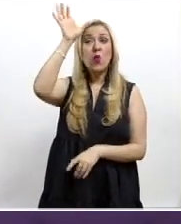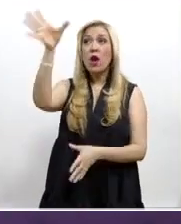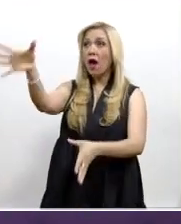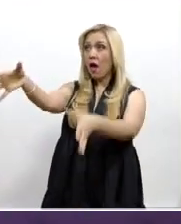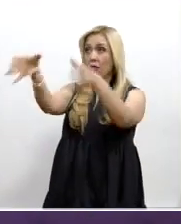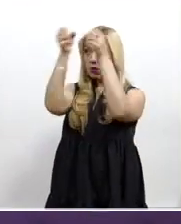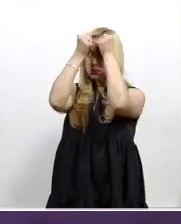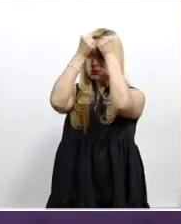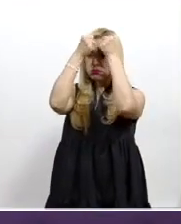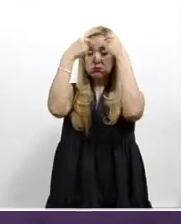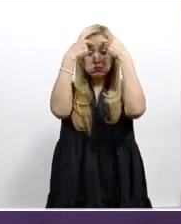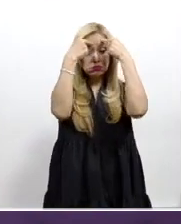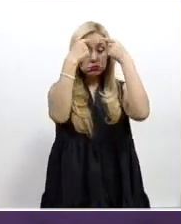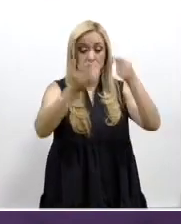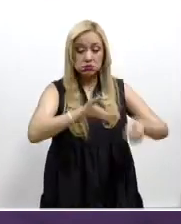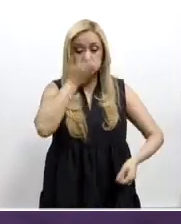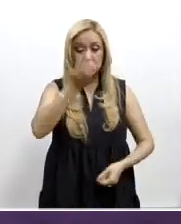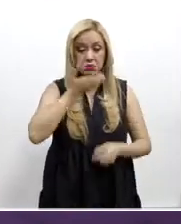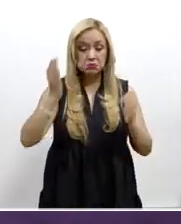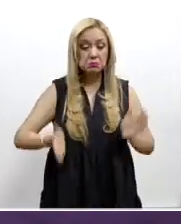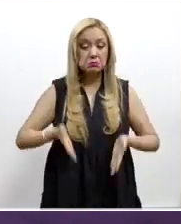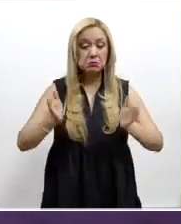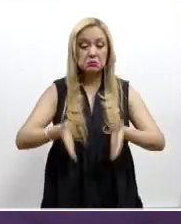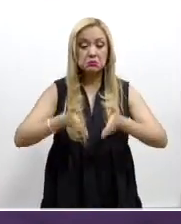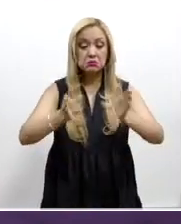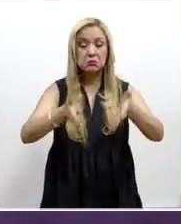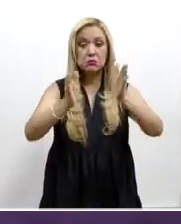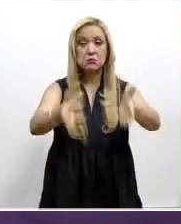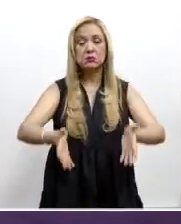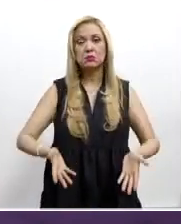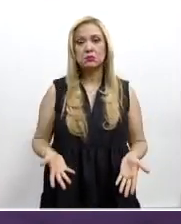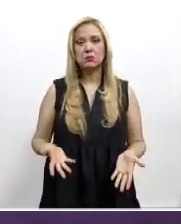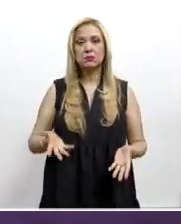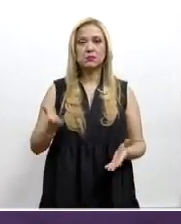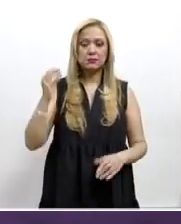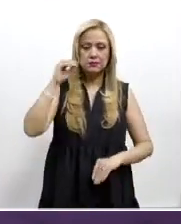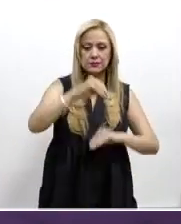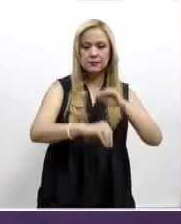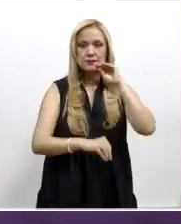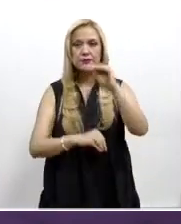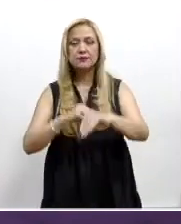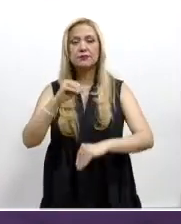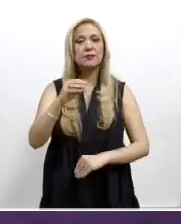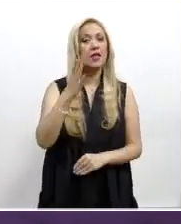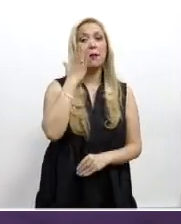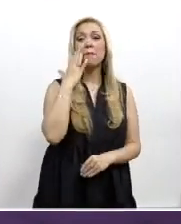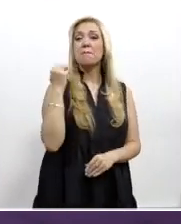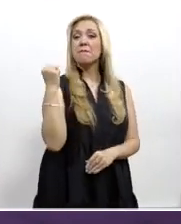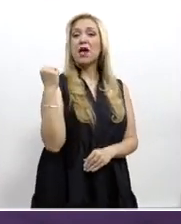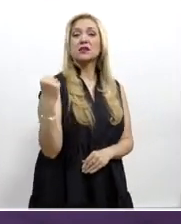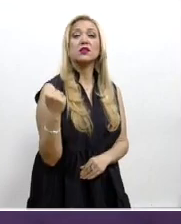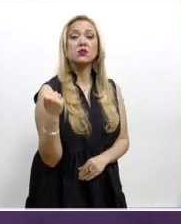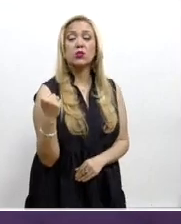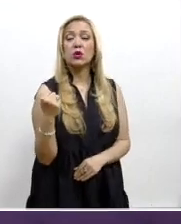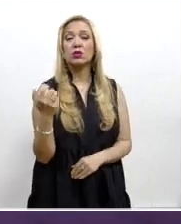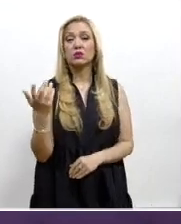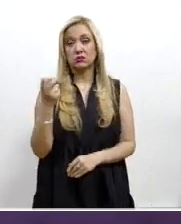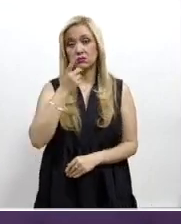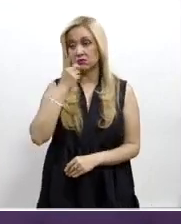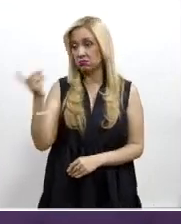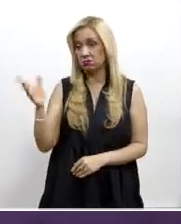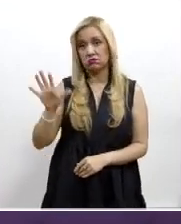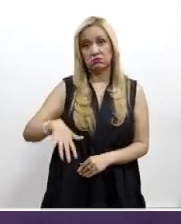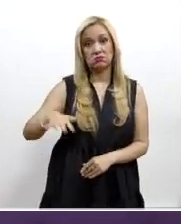determinados resultados de esa construcción cultural, pero toda la construcción en sí misma es parte de ese machismo, como muy bien acaba de explicar